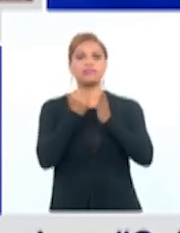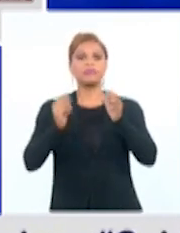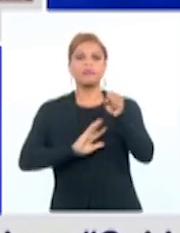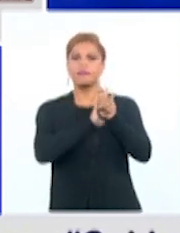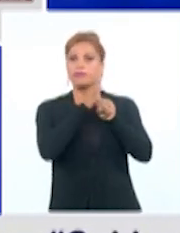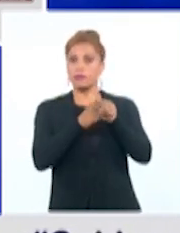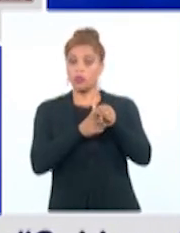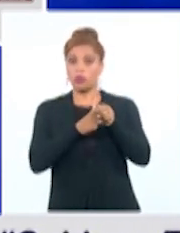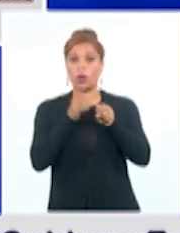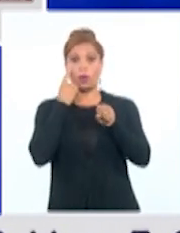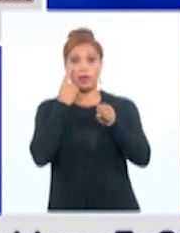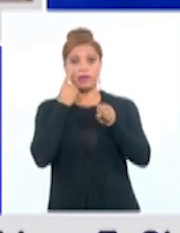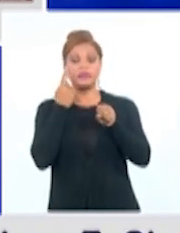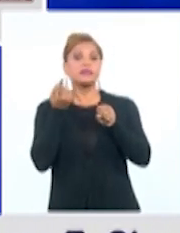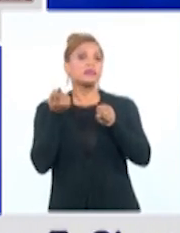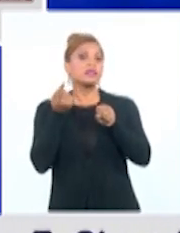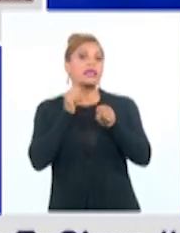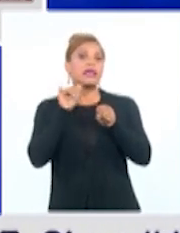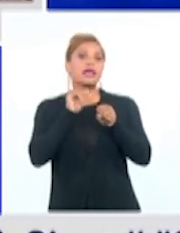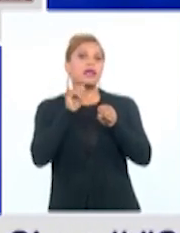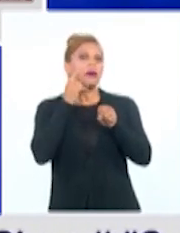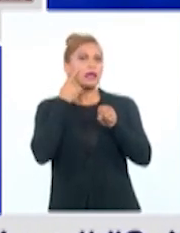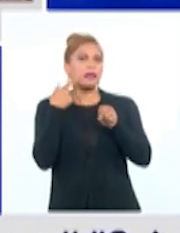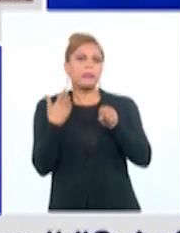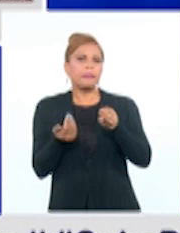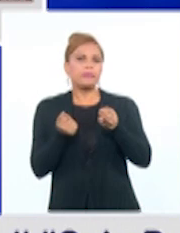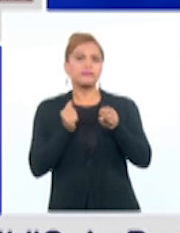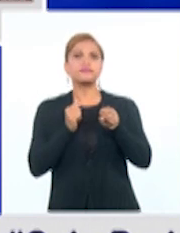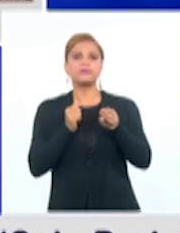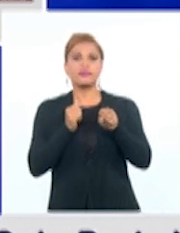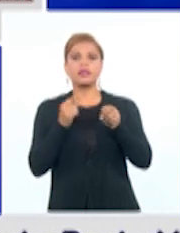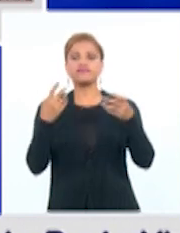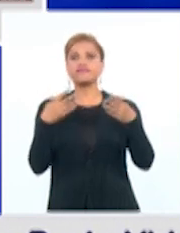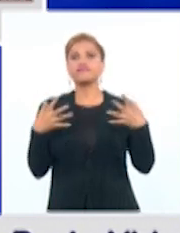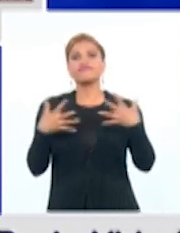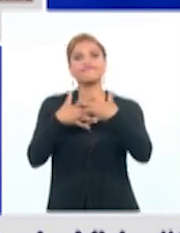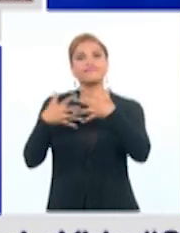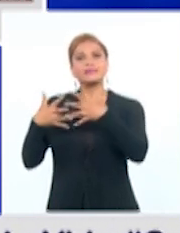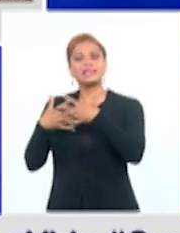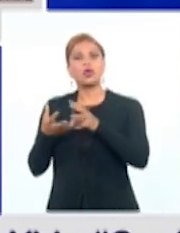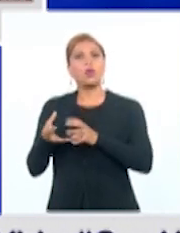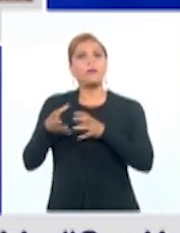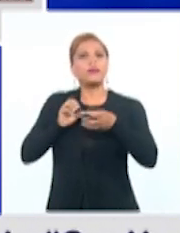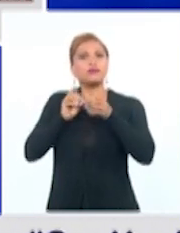enfermedad. Y como también está ocurriendo en relación con la complejidad